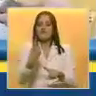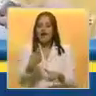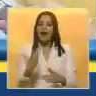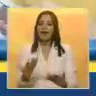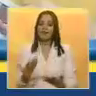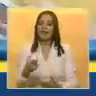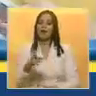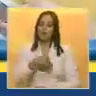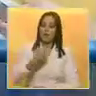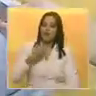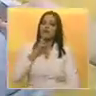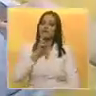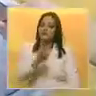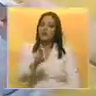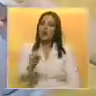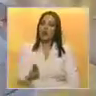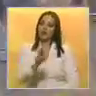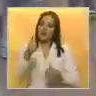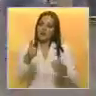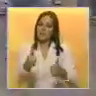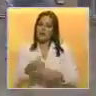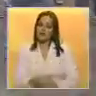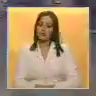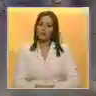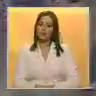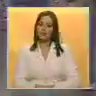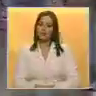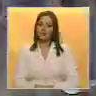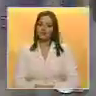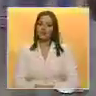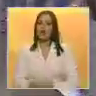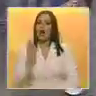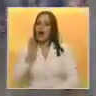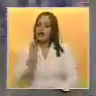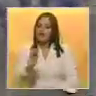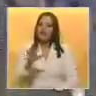que eso pueda funcionar adecuadamente bien. Estas declaraciones fueron